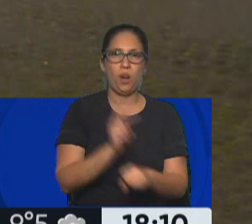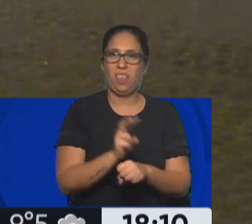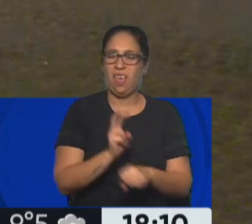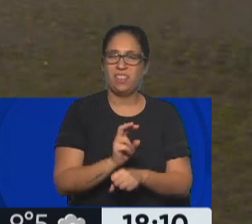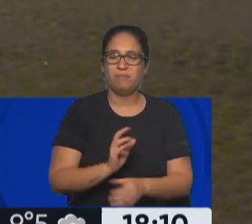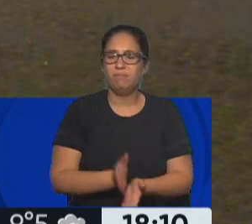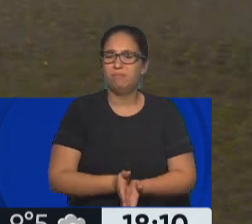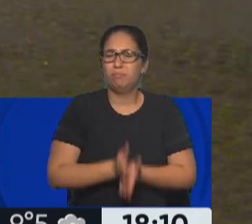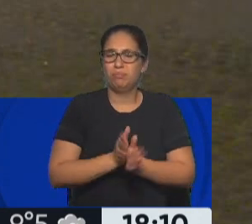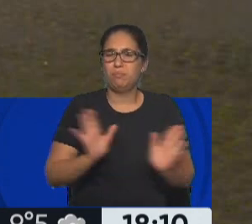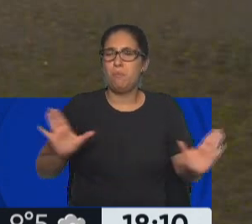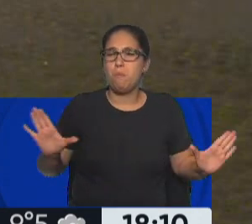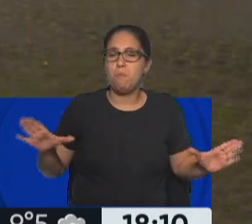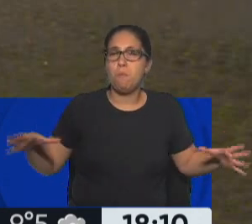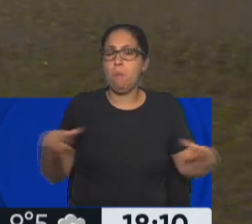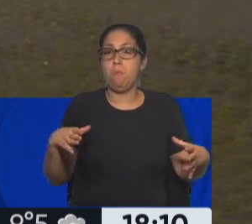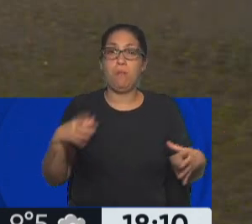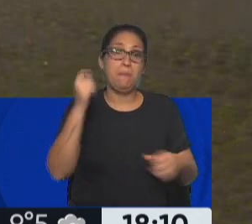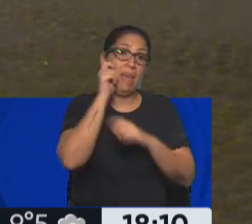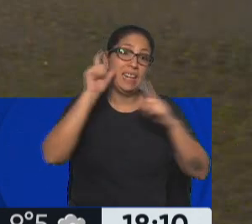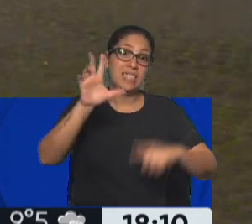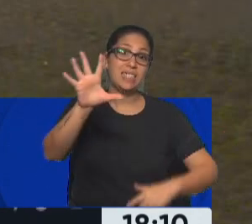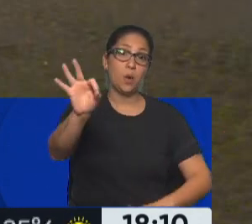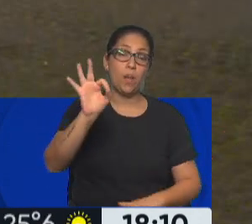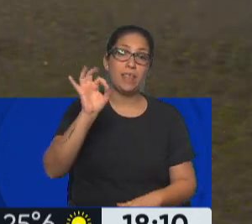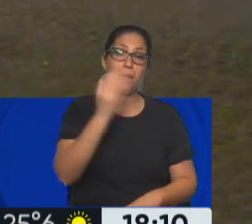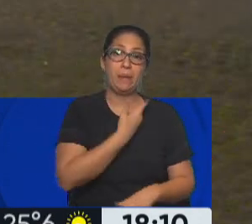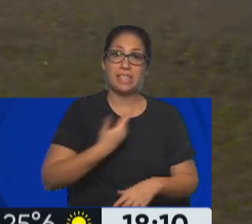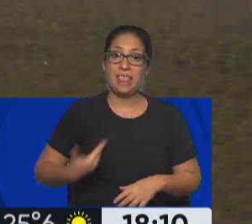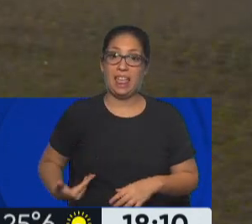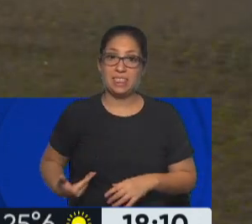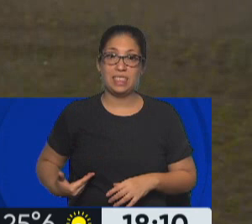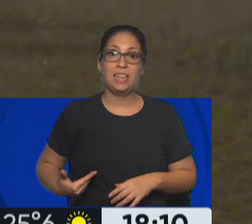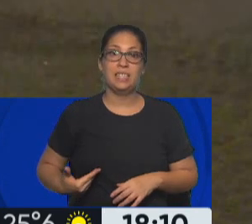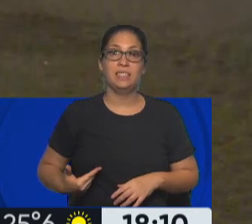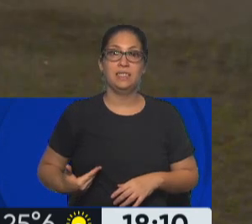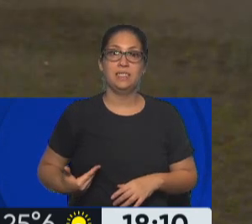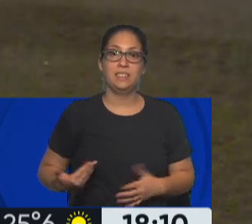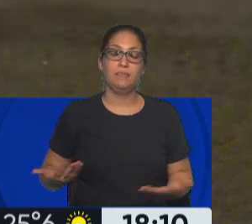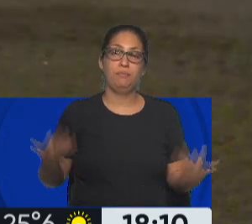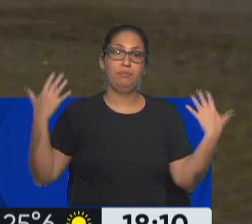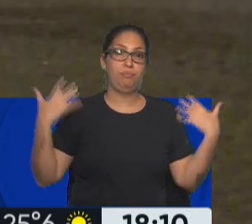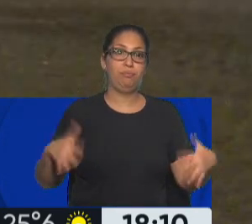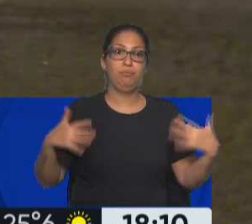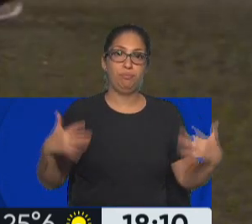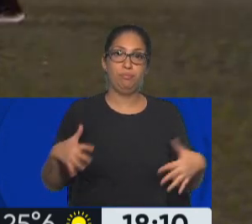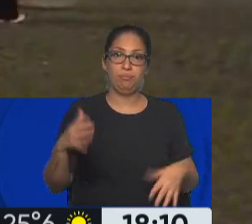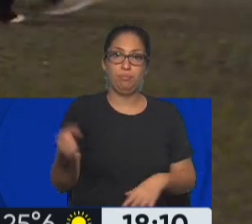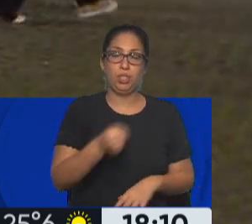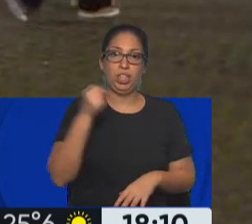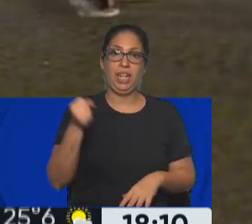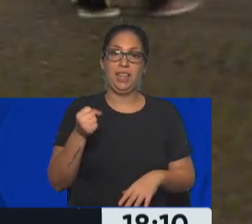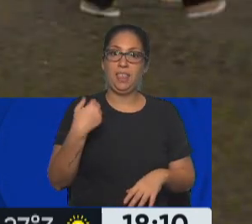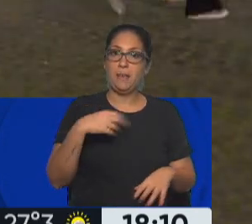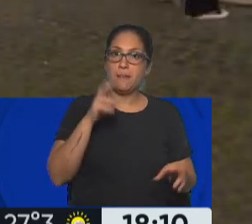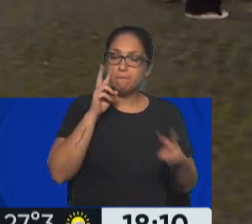blinda. Imagínense 50 presidentes y el presidente del país, de la potencia mundial número 1, es evidentemente un